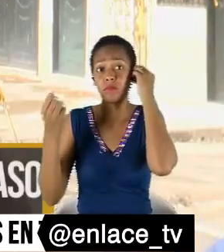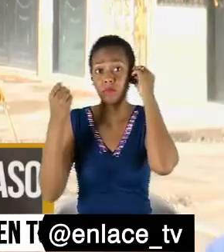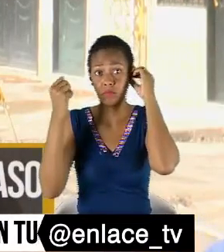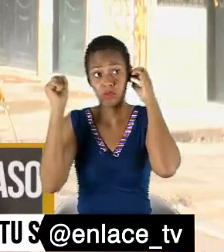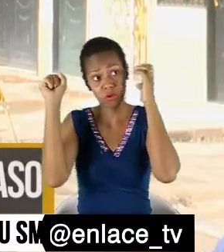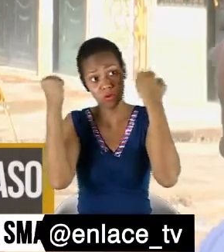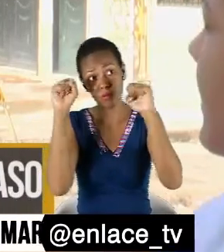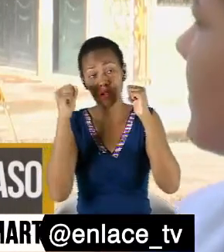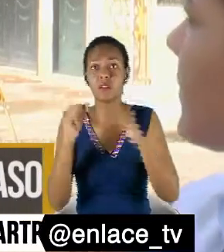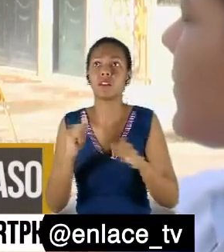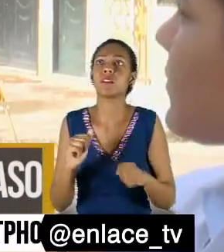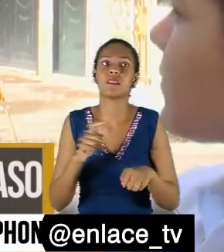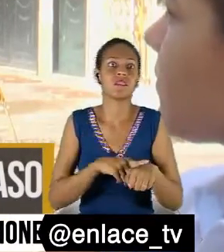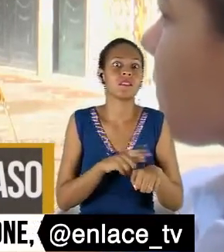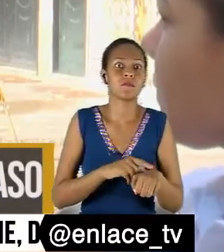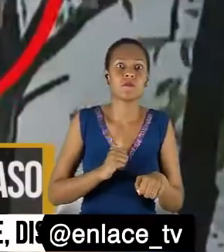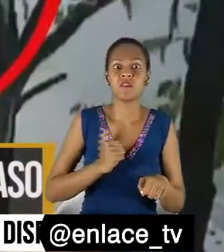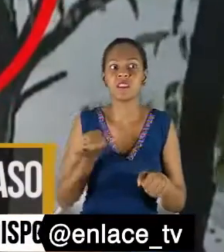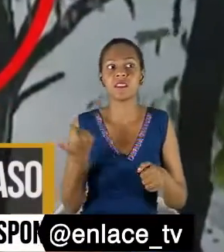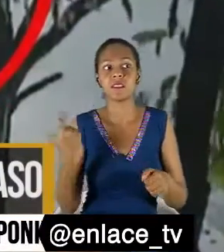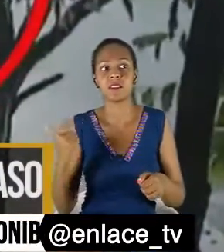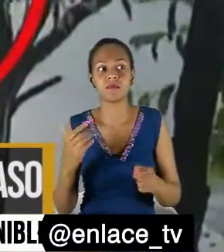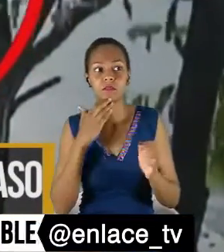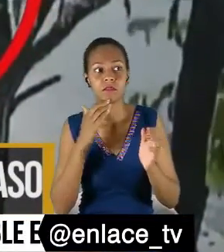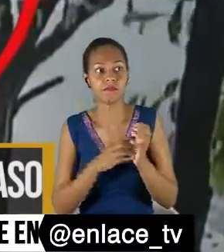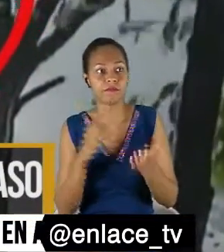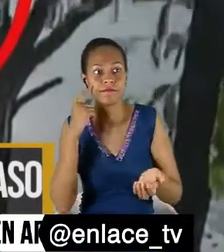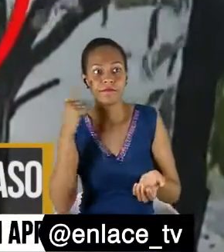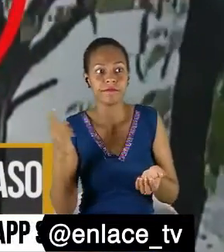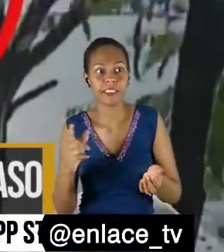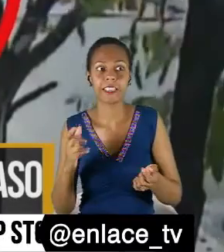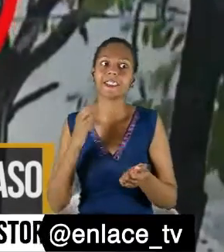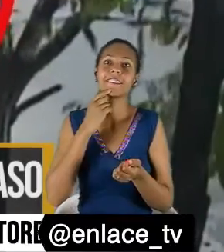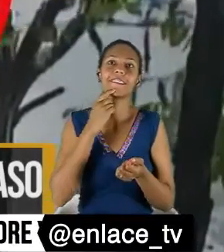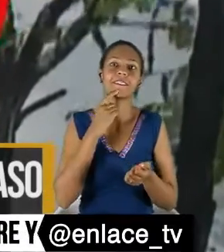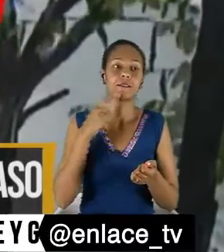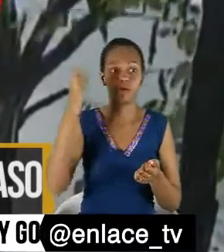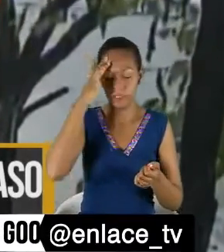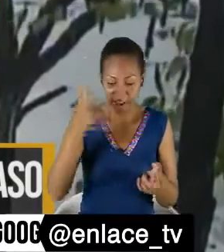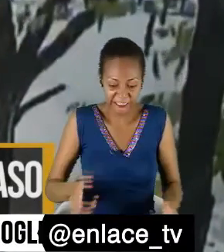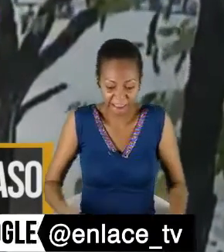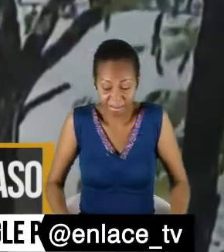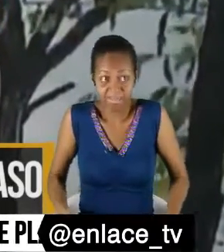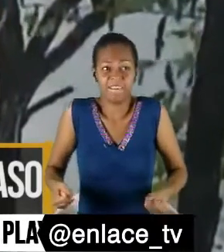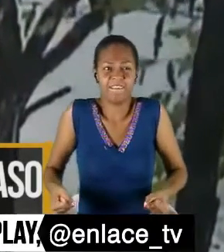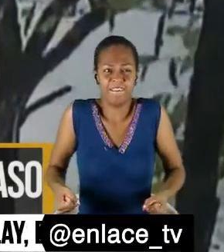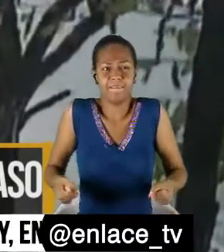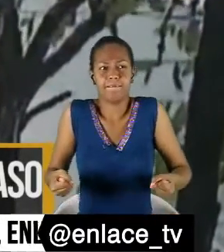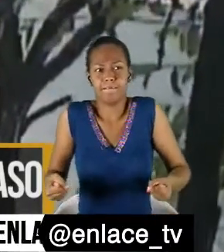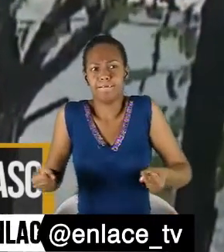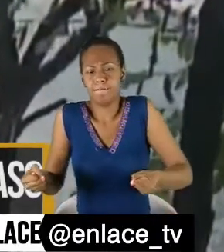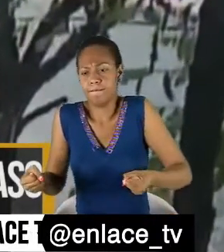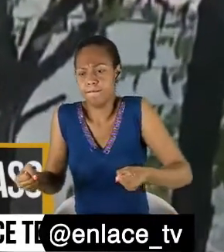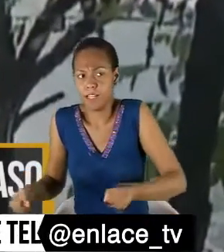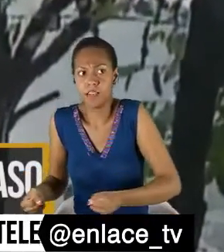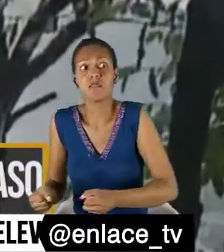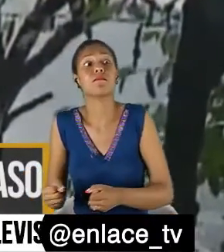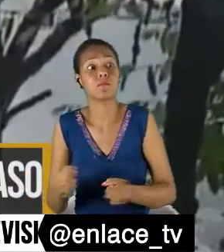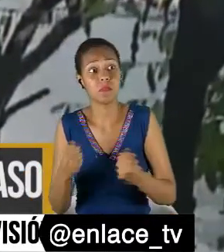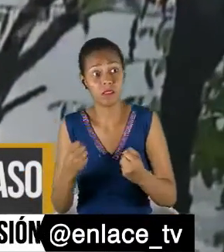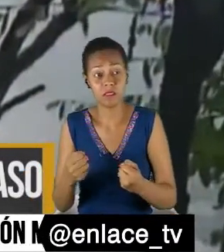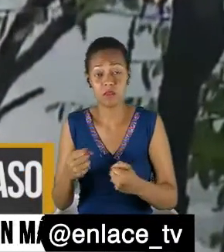es una hora clave para robar las cantarillas, porque ellas tienen que levantarlas. Es más, y estas tapas costan de dos caras,